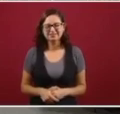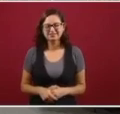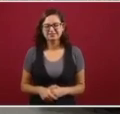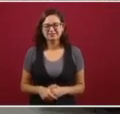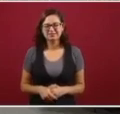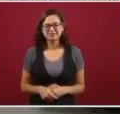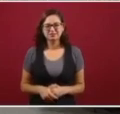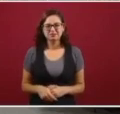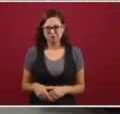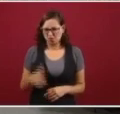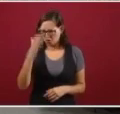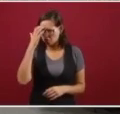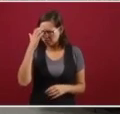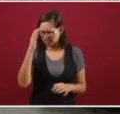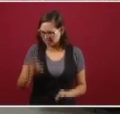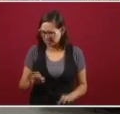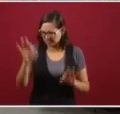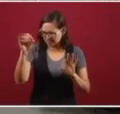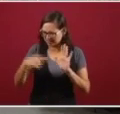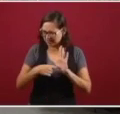¿Se supo?